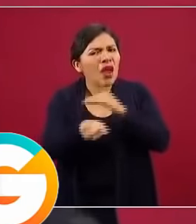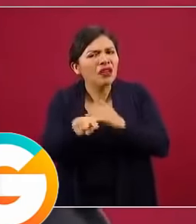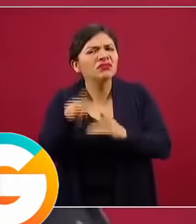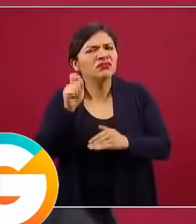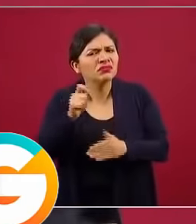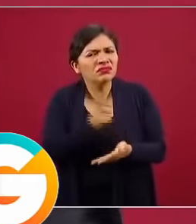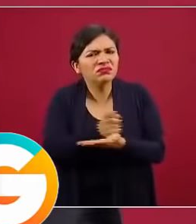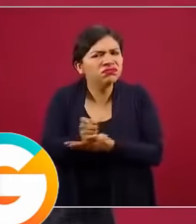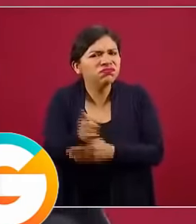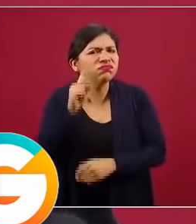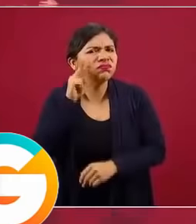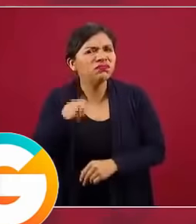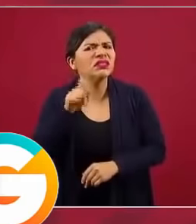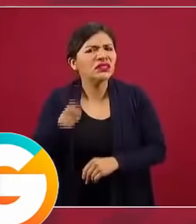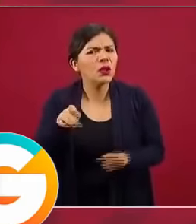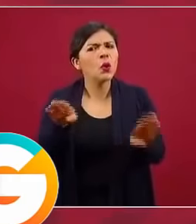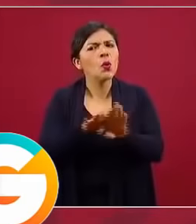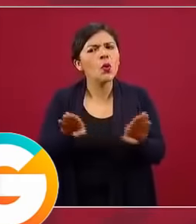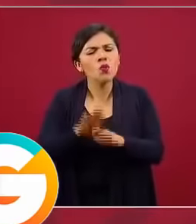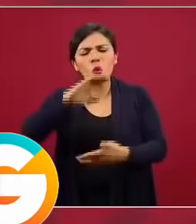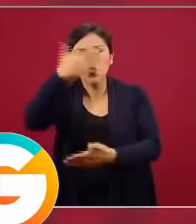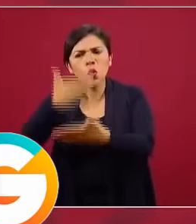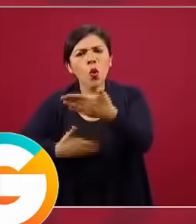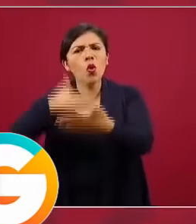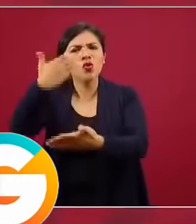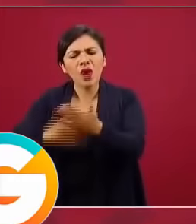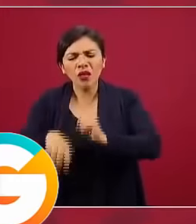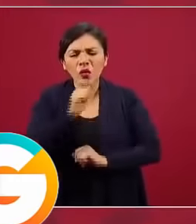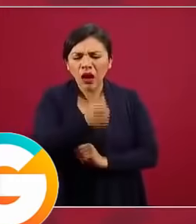ver cómo están los contratos,